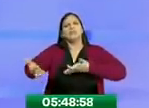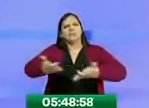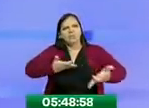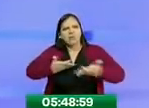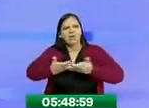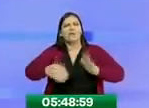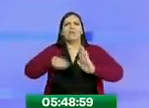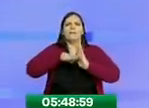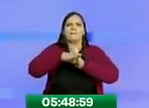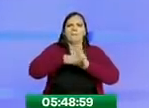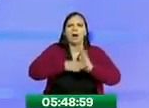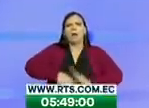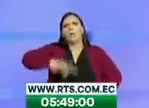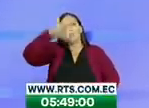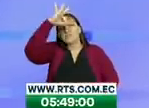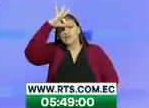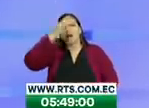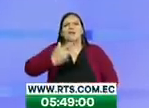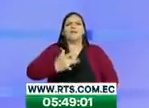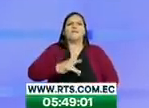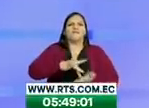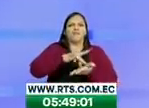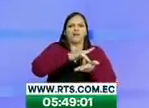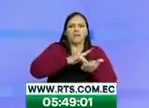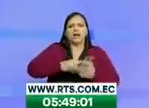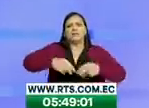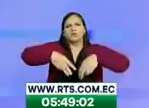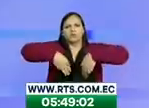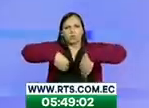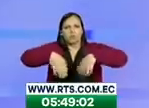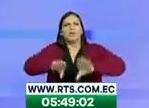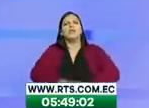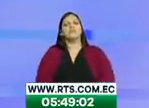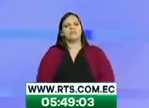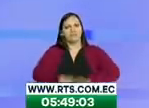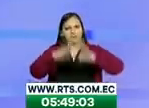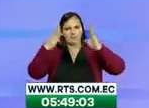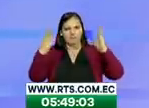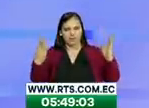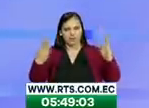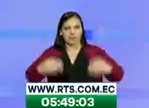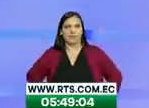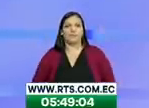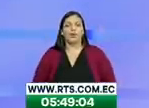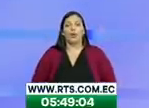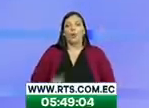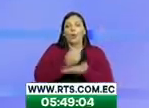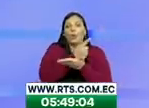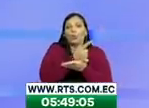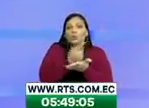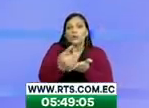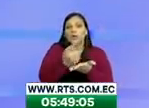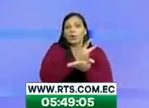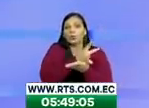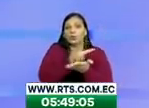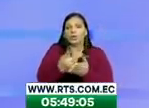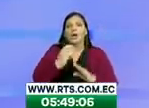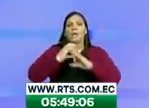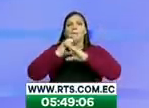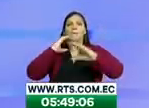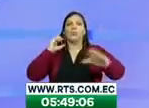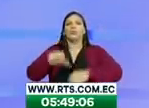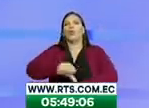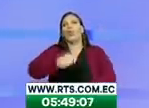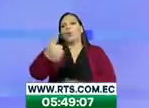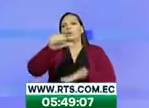bancos, hospitales y farmacias permanecerán abiertos. Por 14 días se suspenderá el transporte interprovincial y los